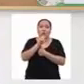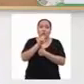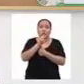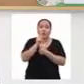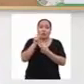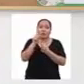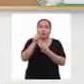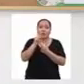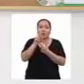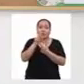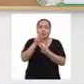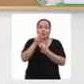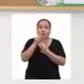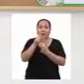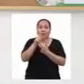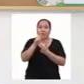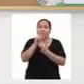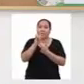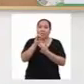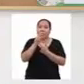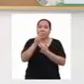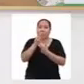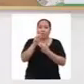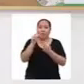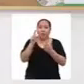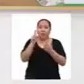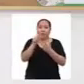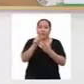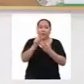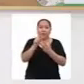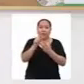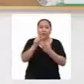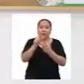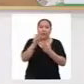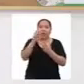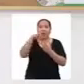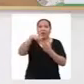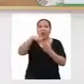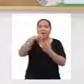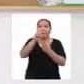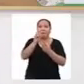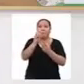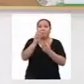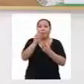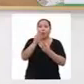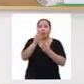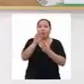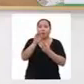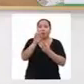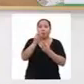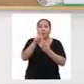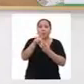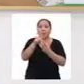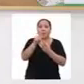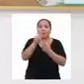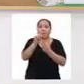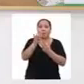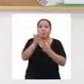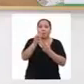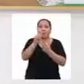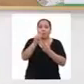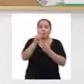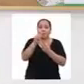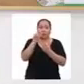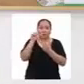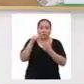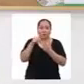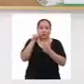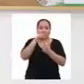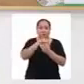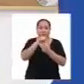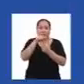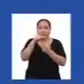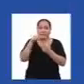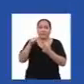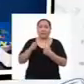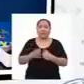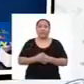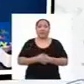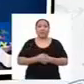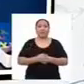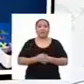frecuencia relativa o proporción y la frecuencia relativa porcentual, que es el porcentaje de mediciones en cada